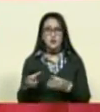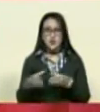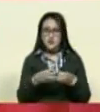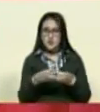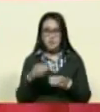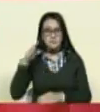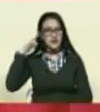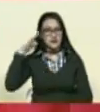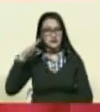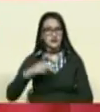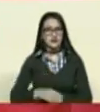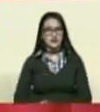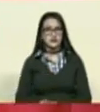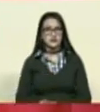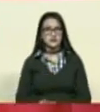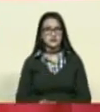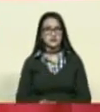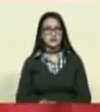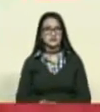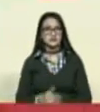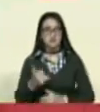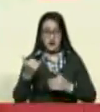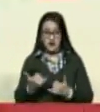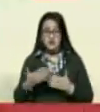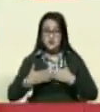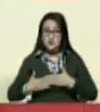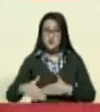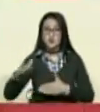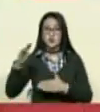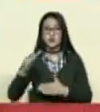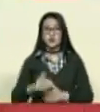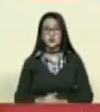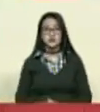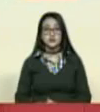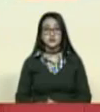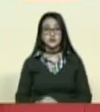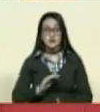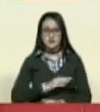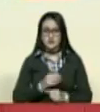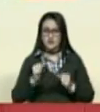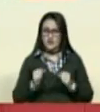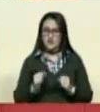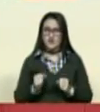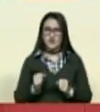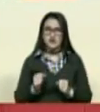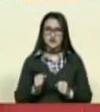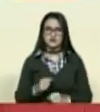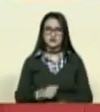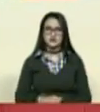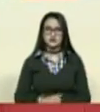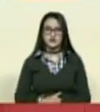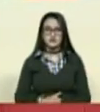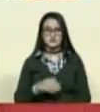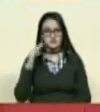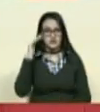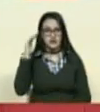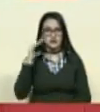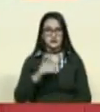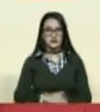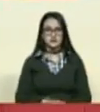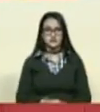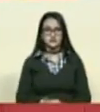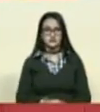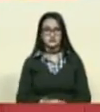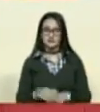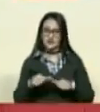Cívico-Militar de aquí en adelante. Esa poderosa fuerza que hay, cívico-militar, para